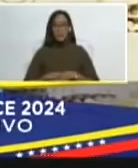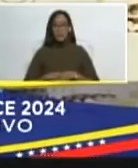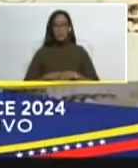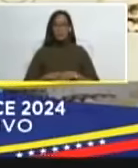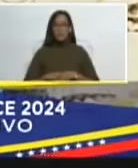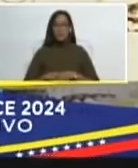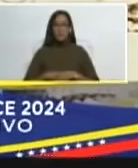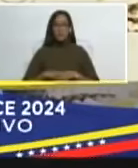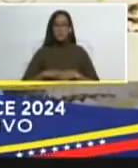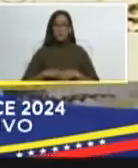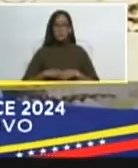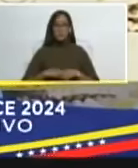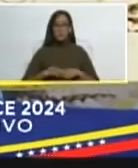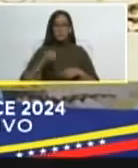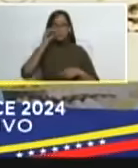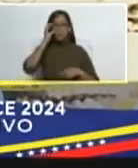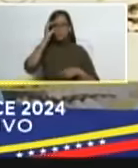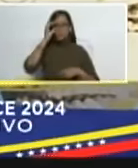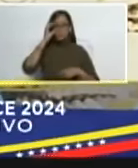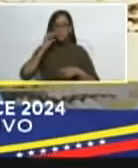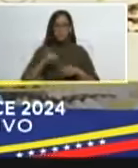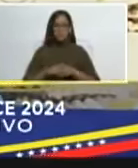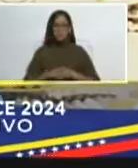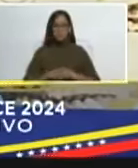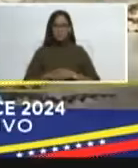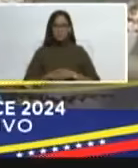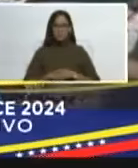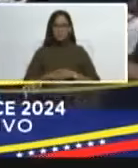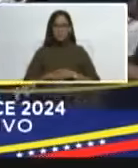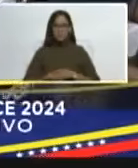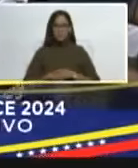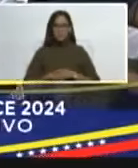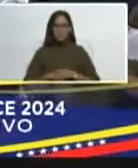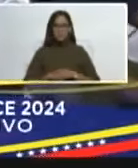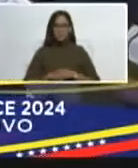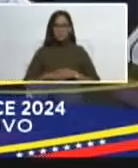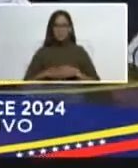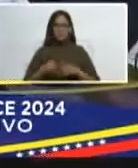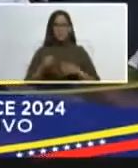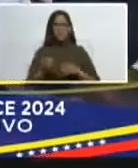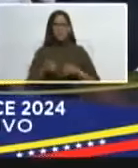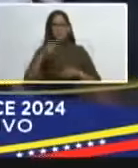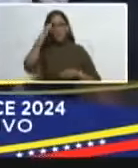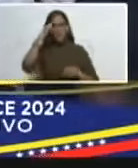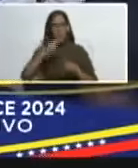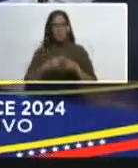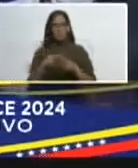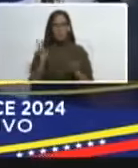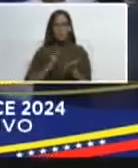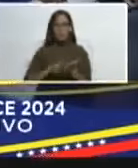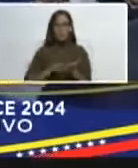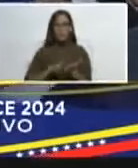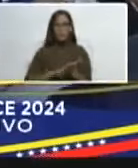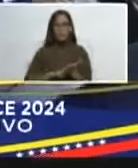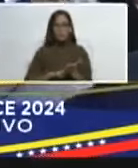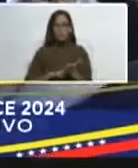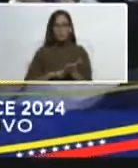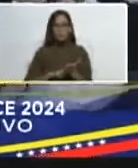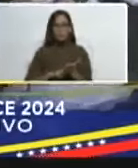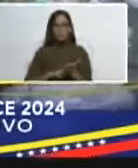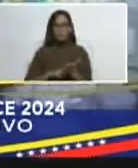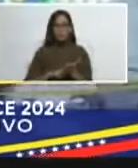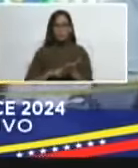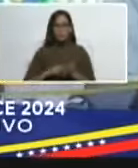peces. Loyo, cuéntamelo todo. Sí, presidente, mire, en honor a la verdad, hay tantas cosas